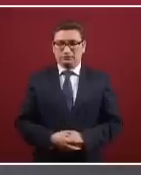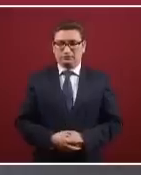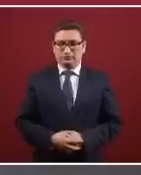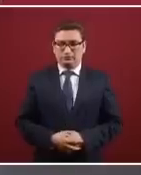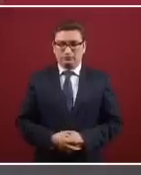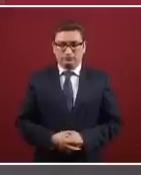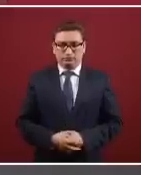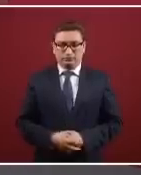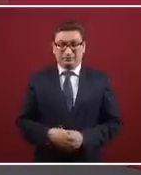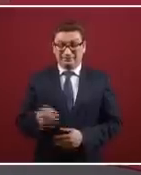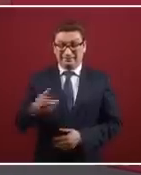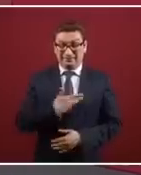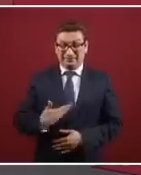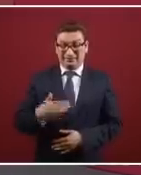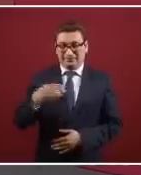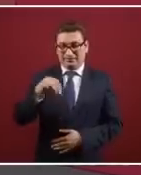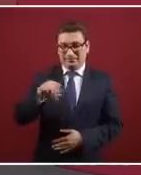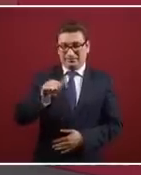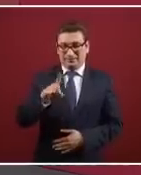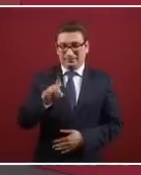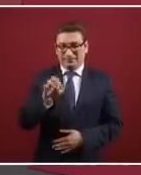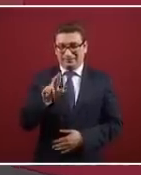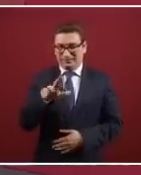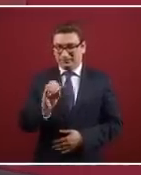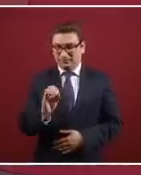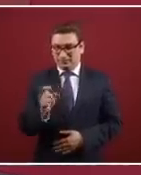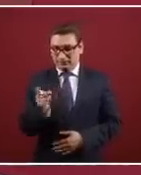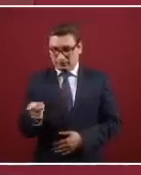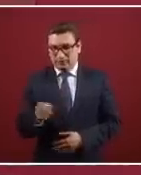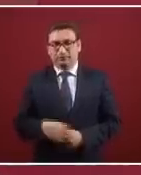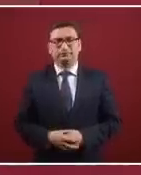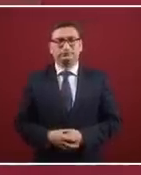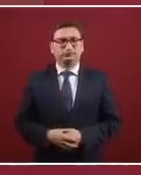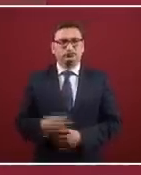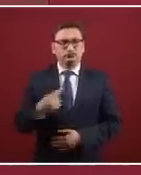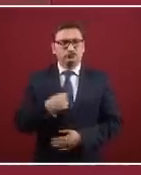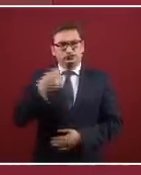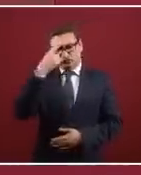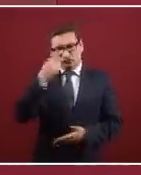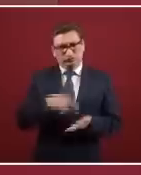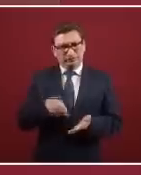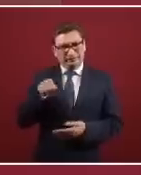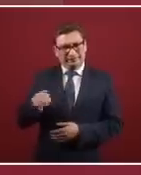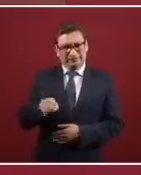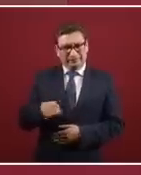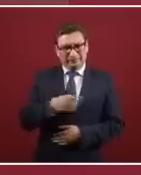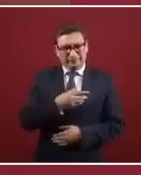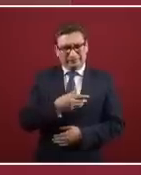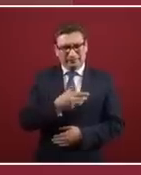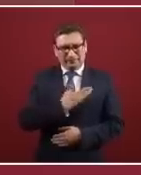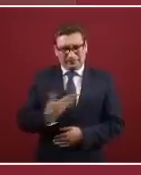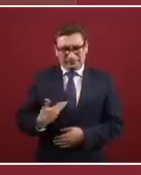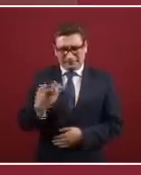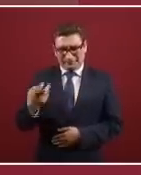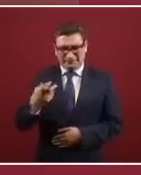El presidente Madero, yo creo que ha sido el presidente más atacado